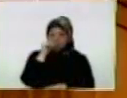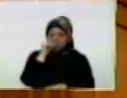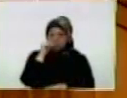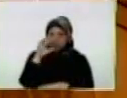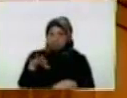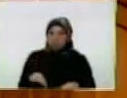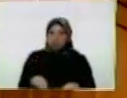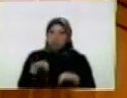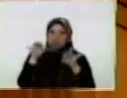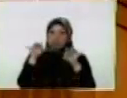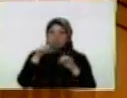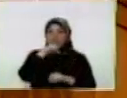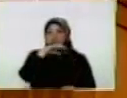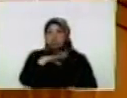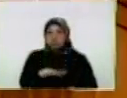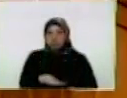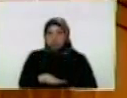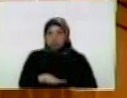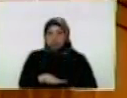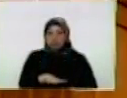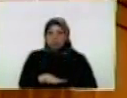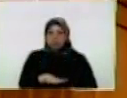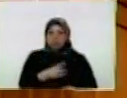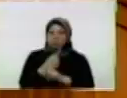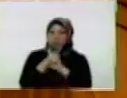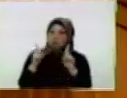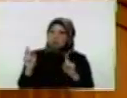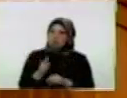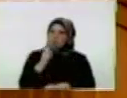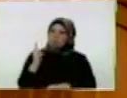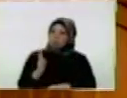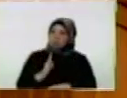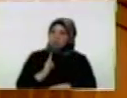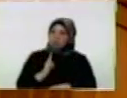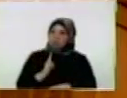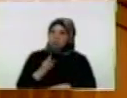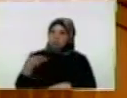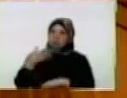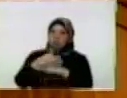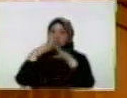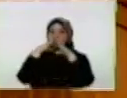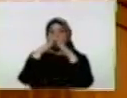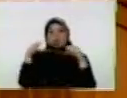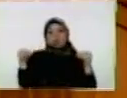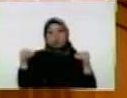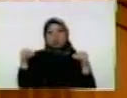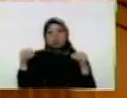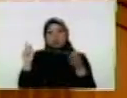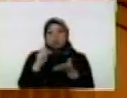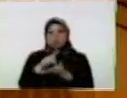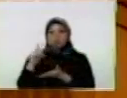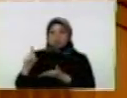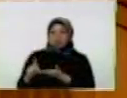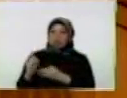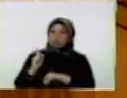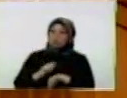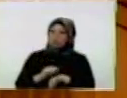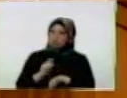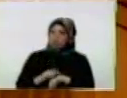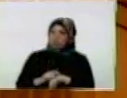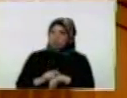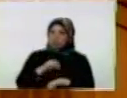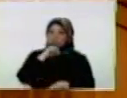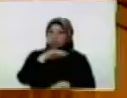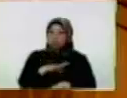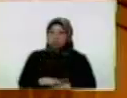escogido por la historia, pero fue el único, más allá de todos quienes han participado en algún momento, algún hecho